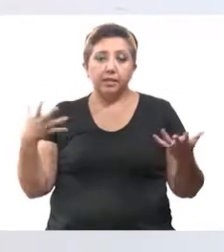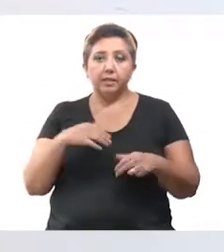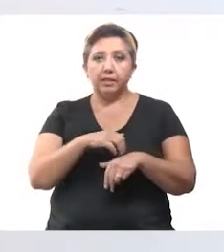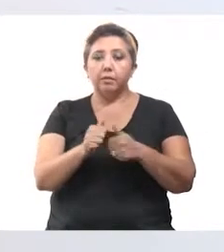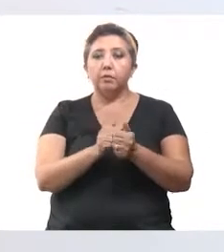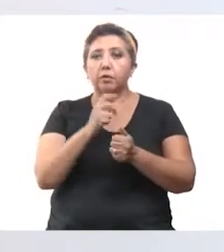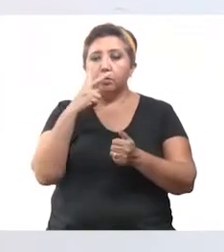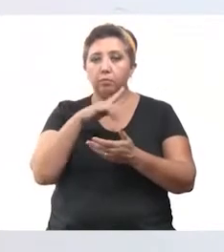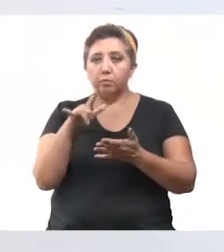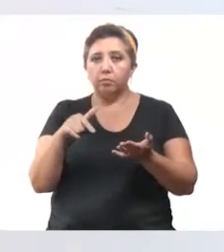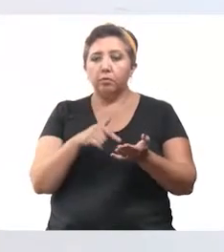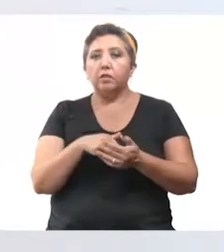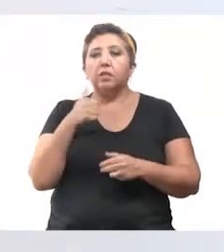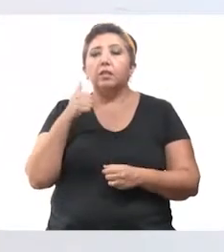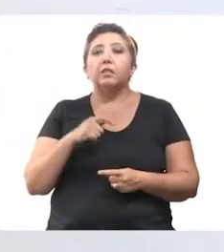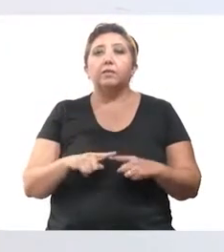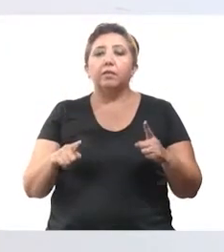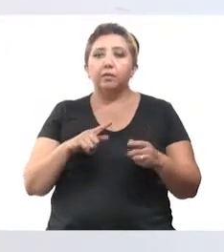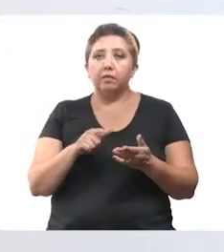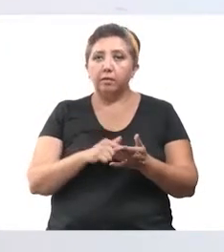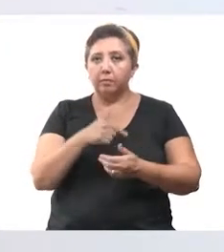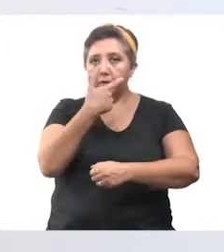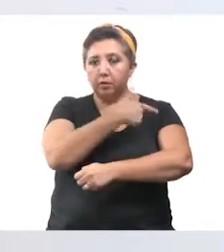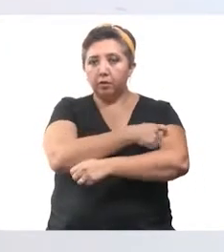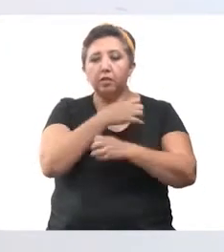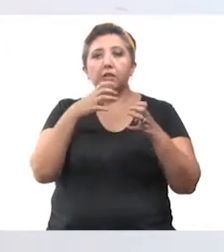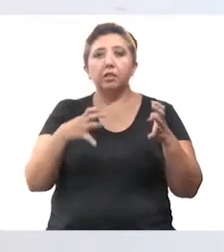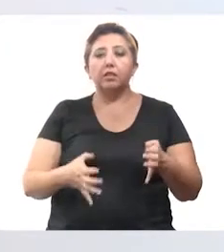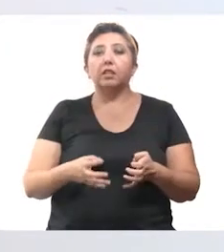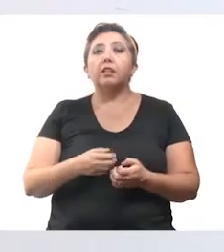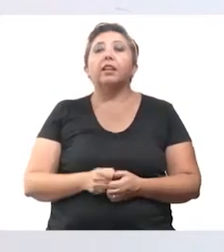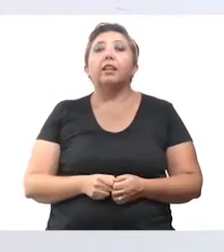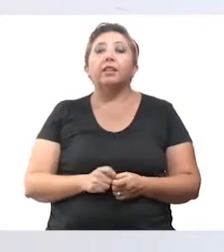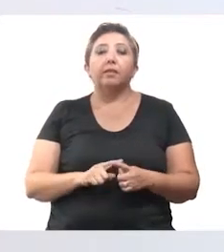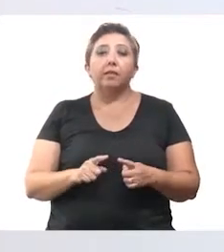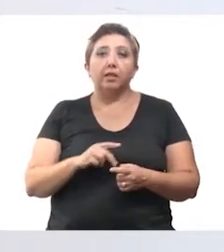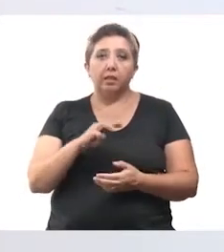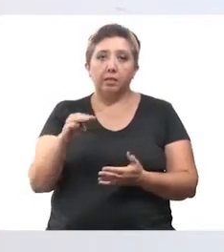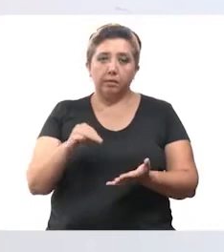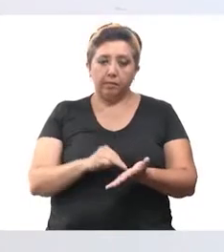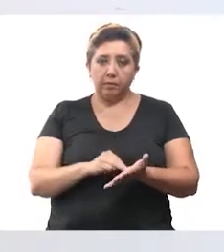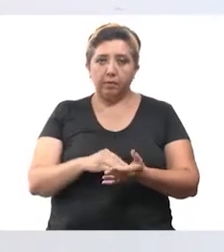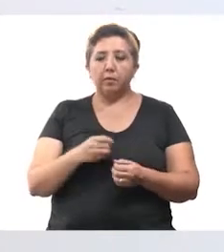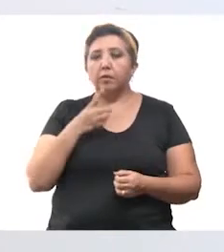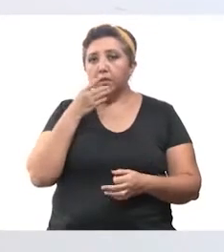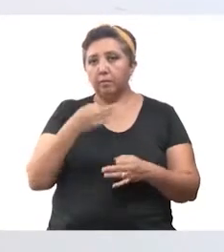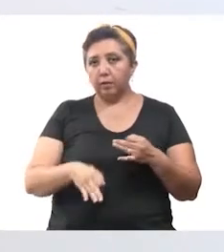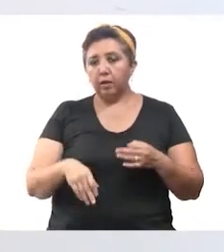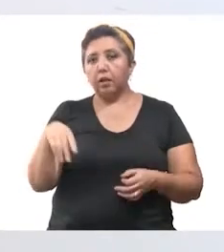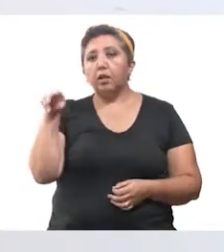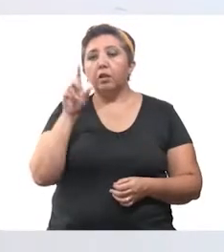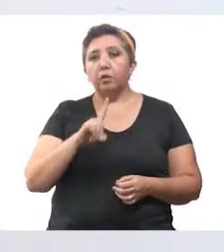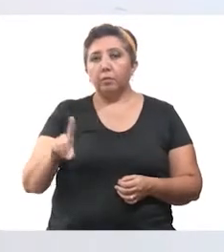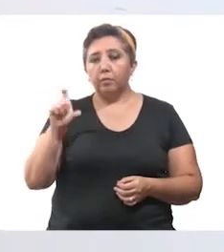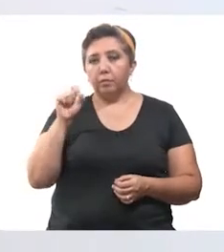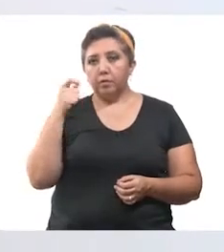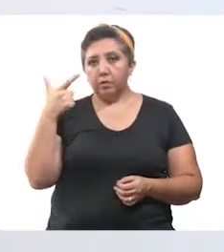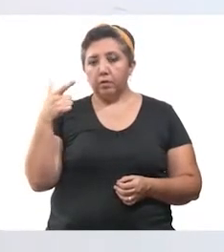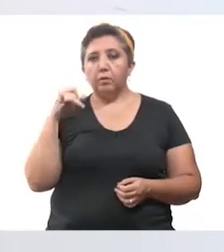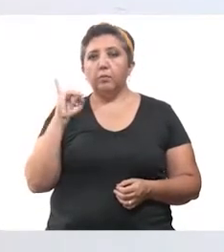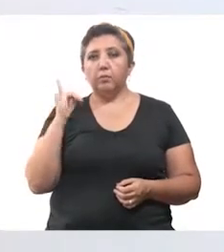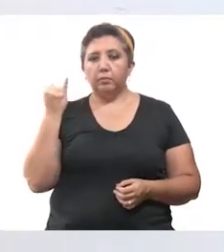través de 2 macrocentros y 6 módulos de vacunación distribuidos estratégicamente en la ciudad. Concluirá el domingo 27 de